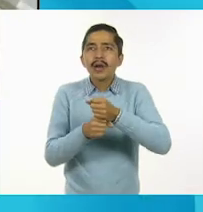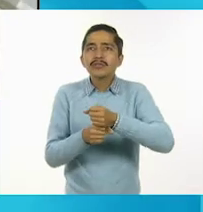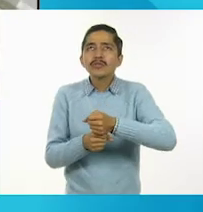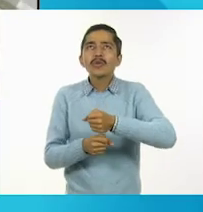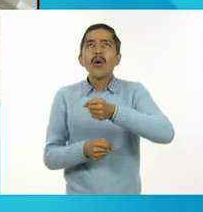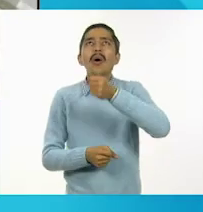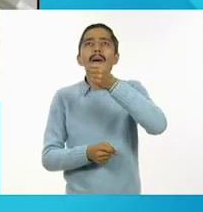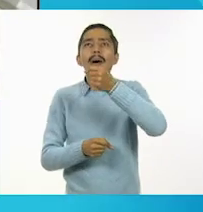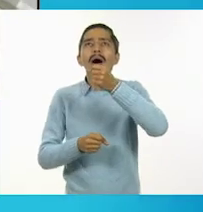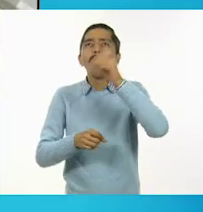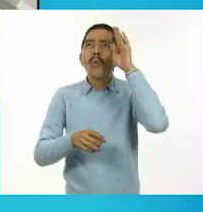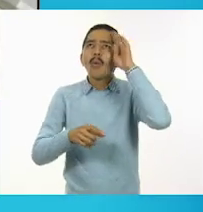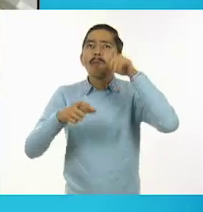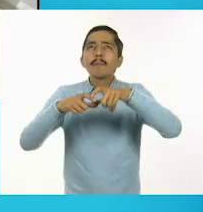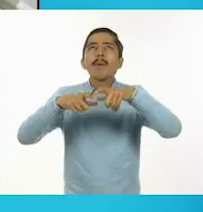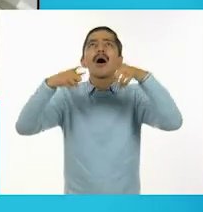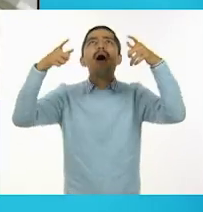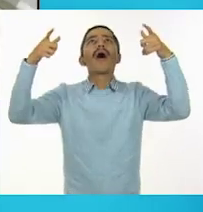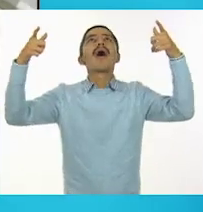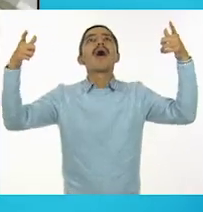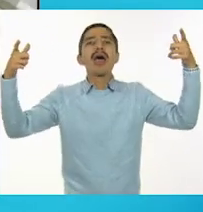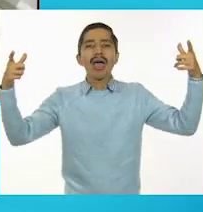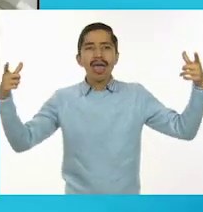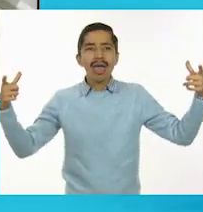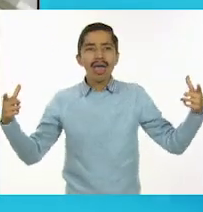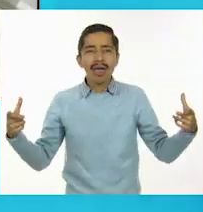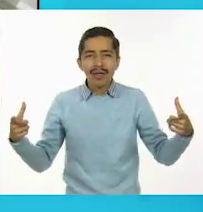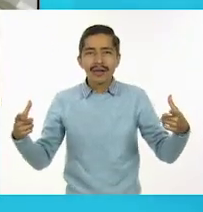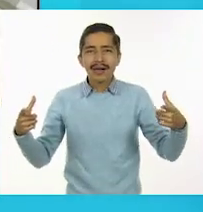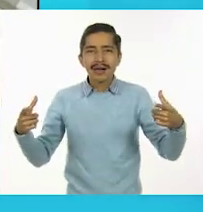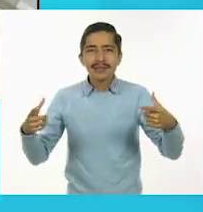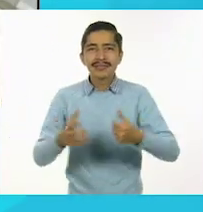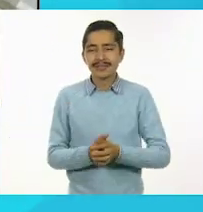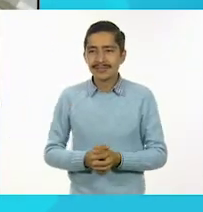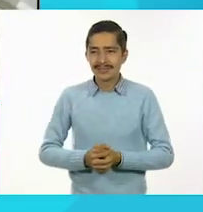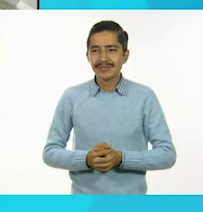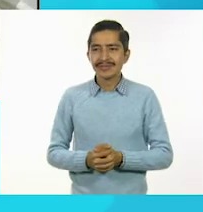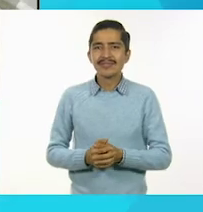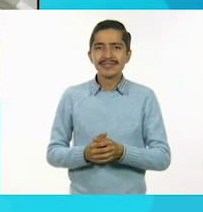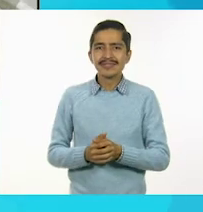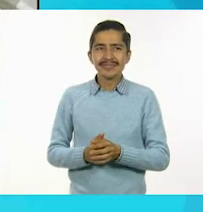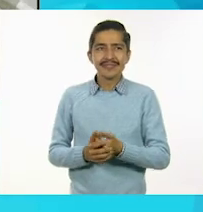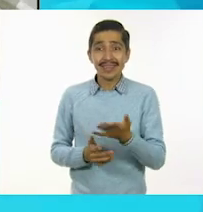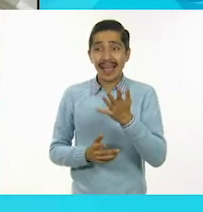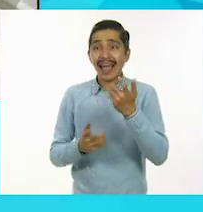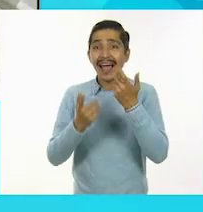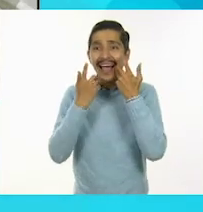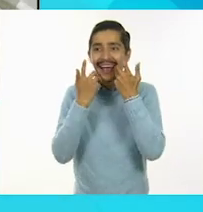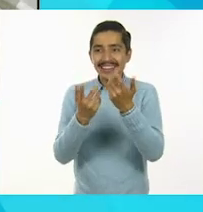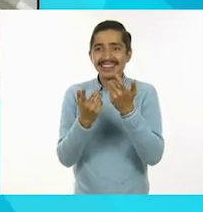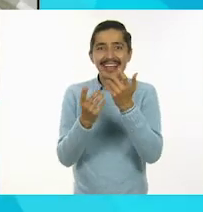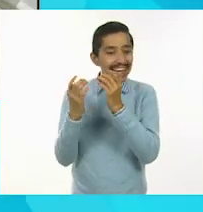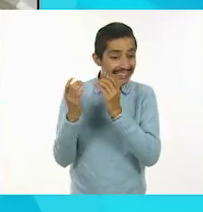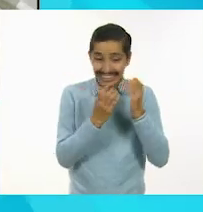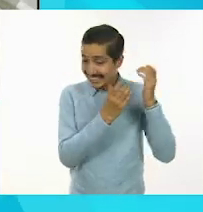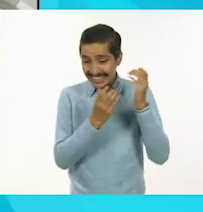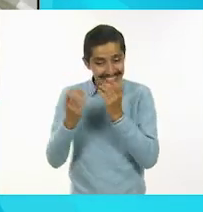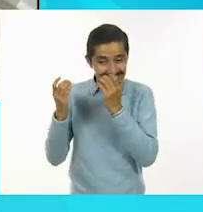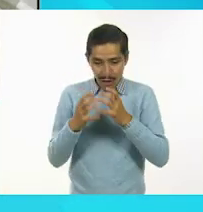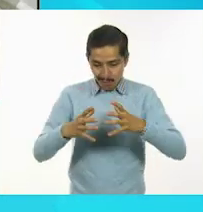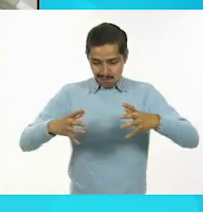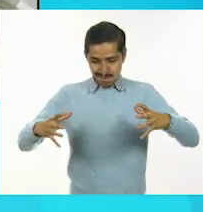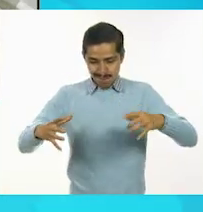sandía gorda, gorda, gorda. Era una sandía gorda, gorda, gorda. ¿Qué quería ser la más bella